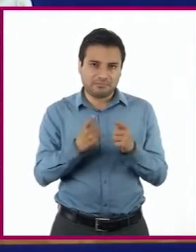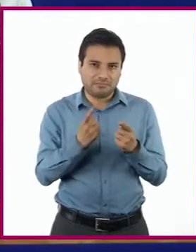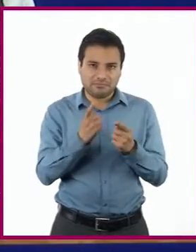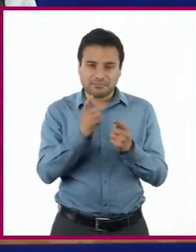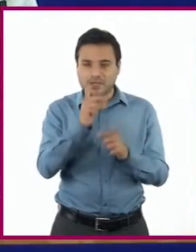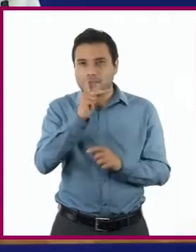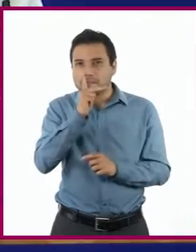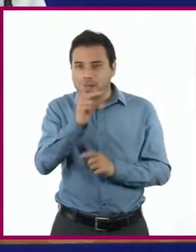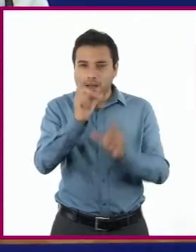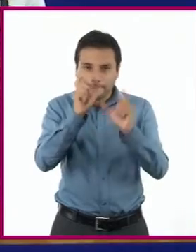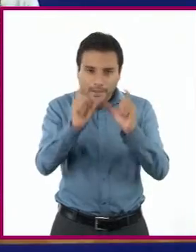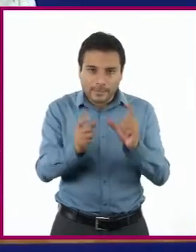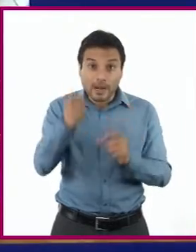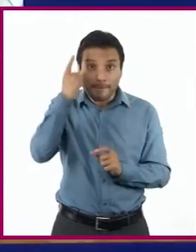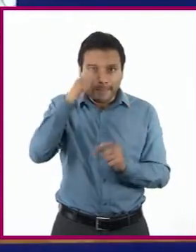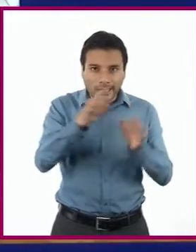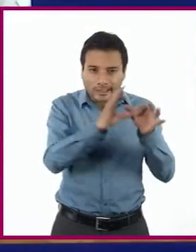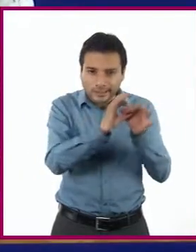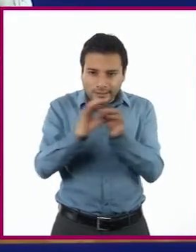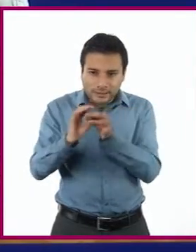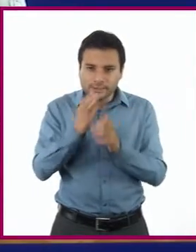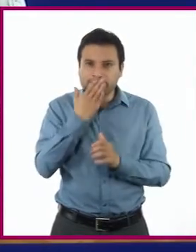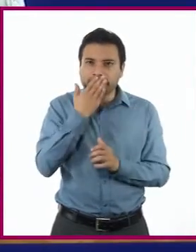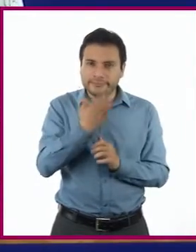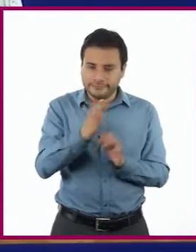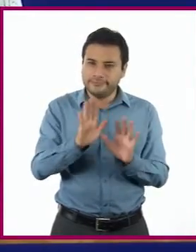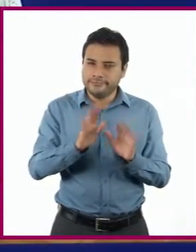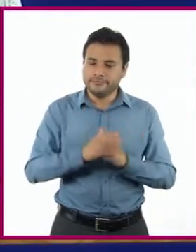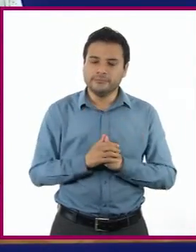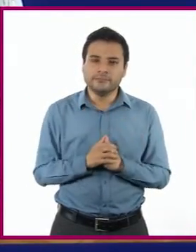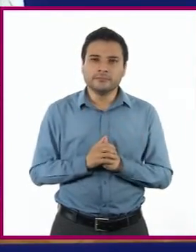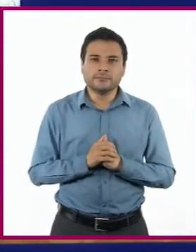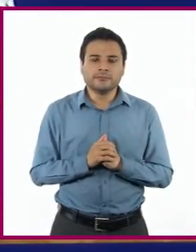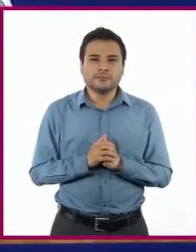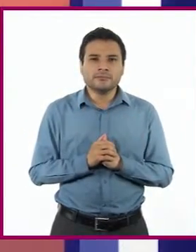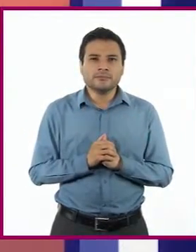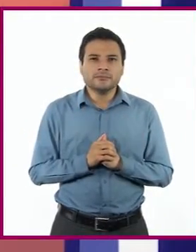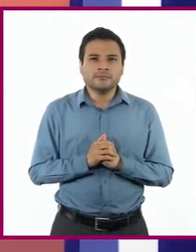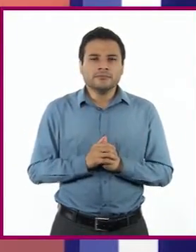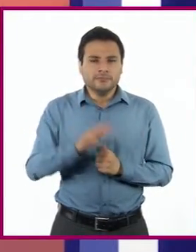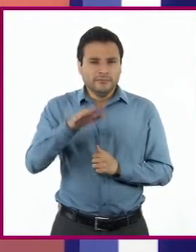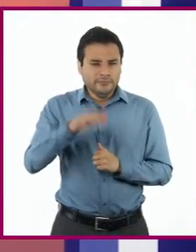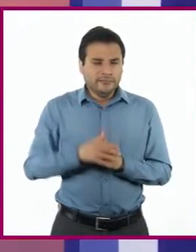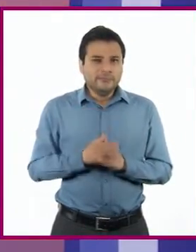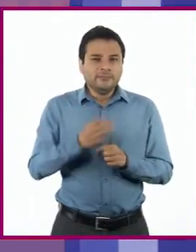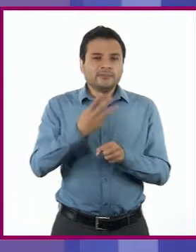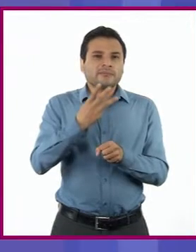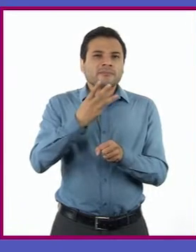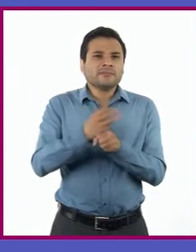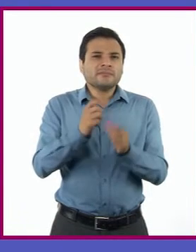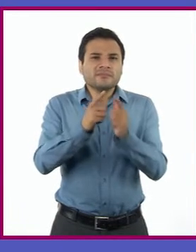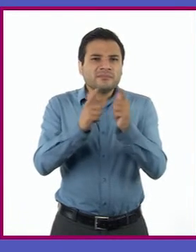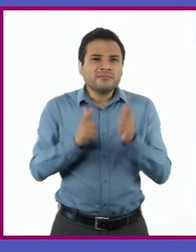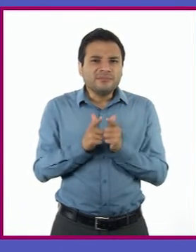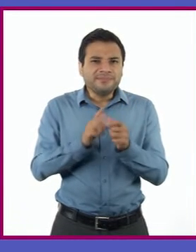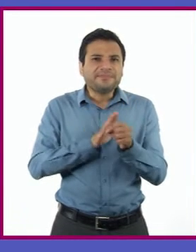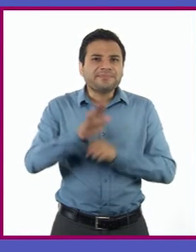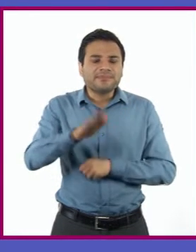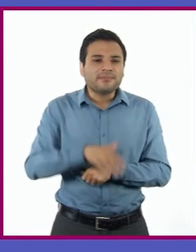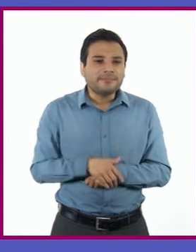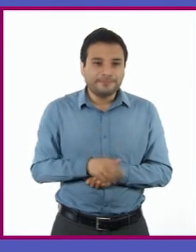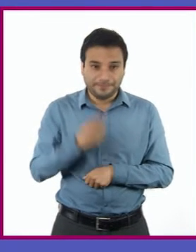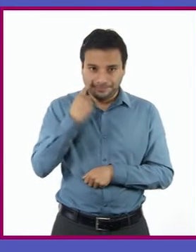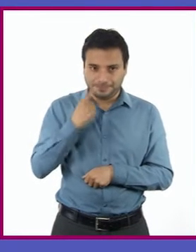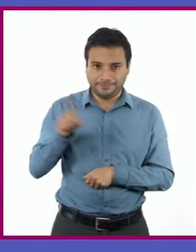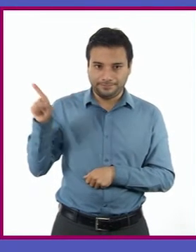que el autor jerarquiza de acuerdo a la importancia en su vida. El tercer grupo pertenece a